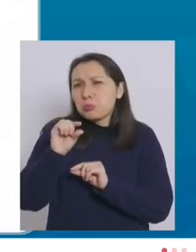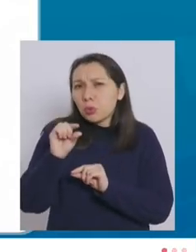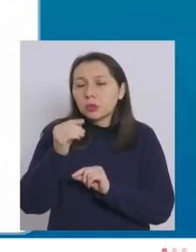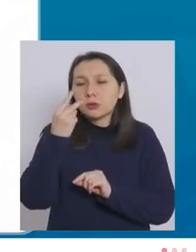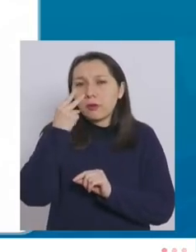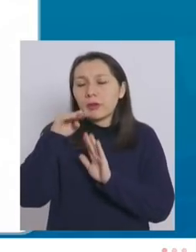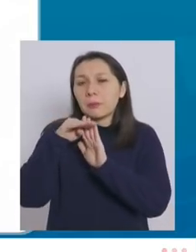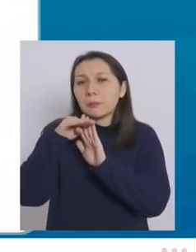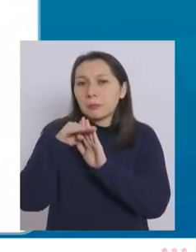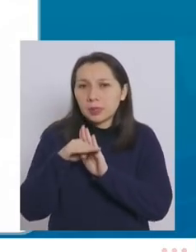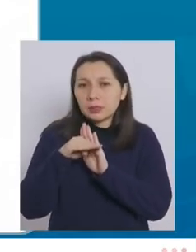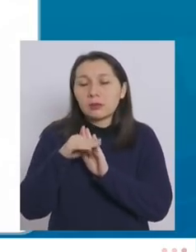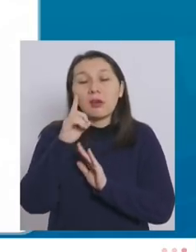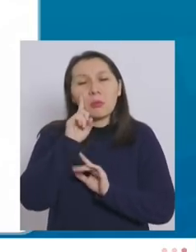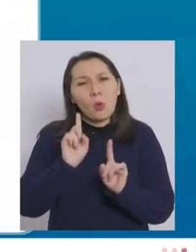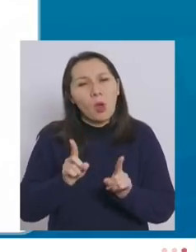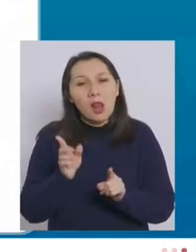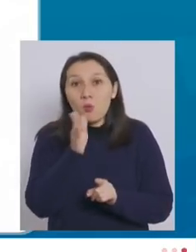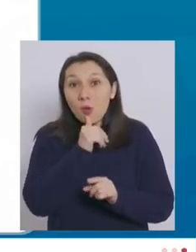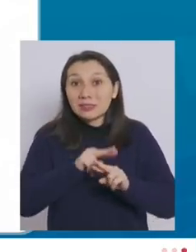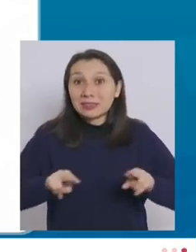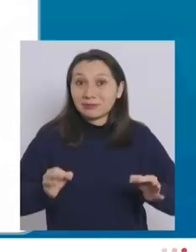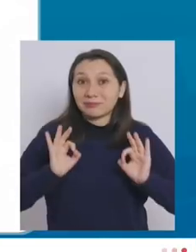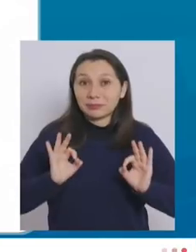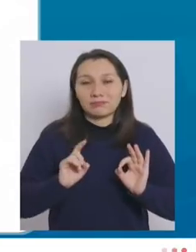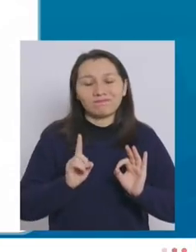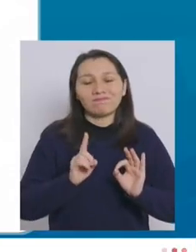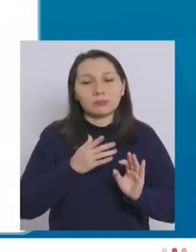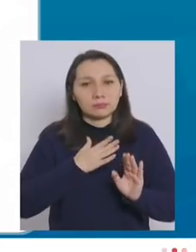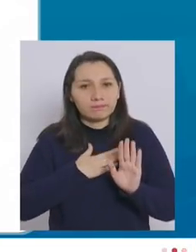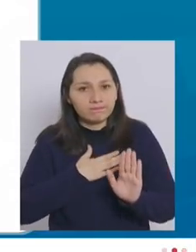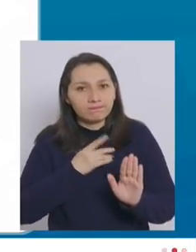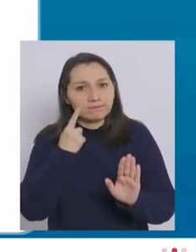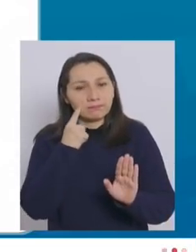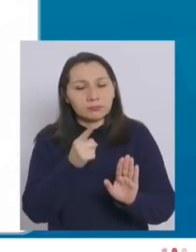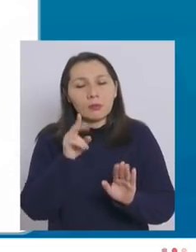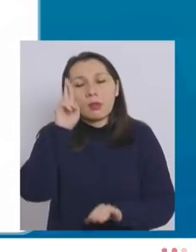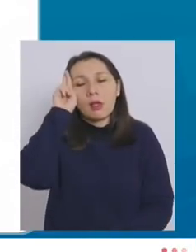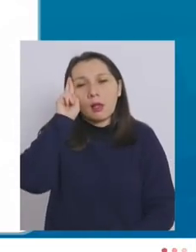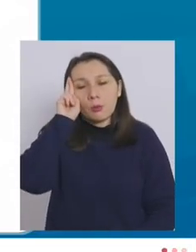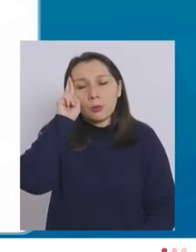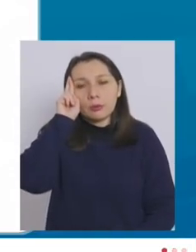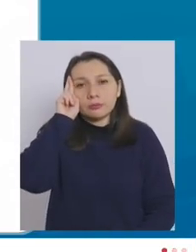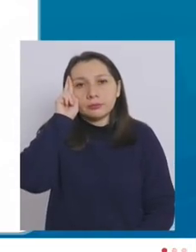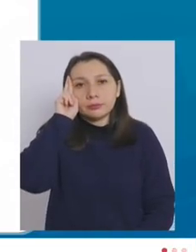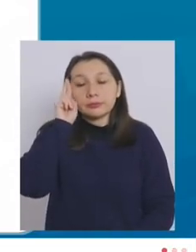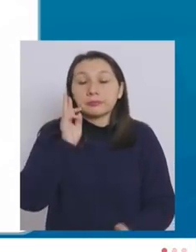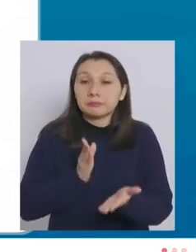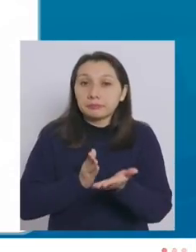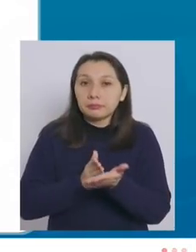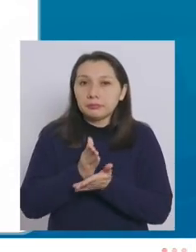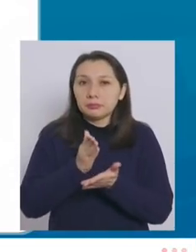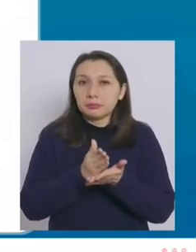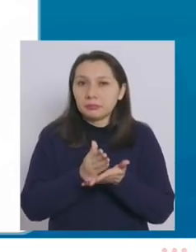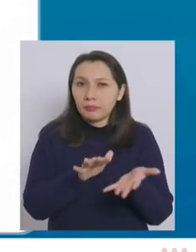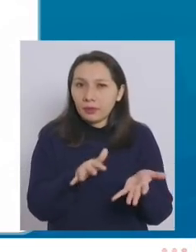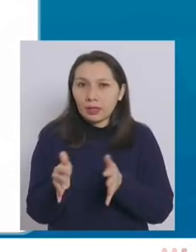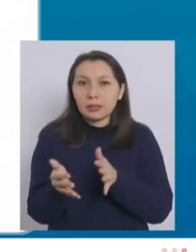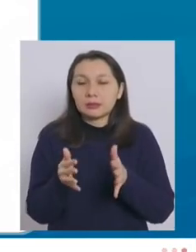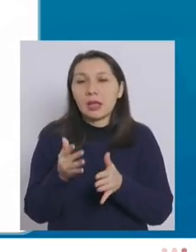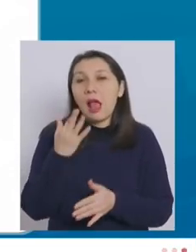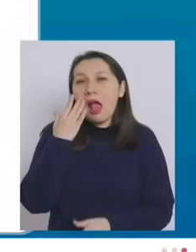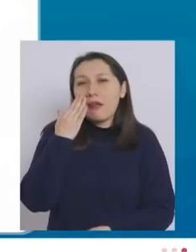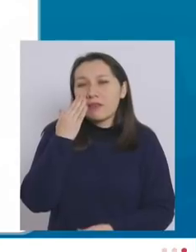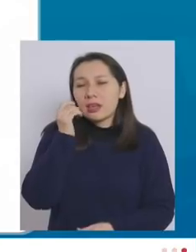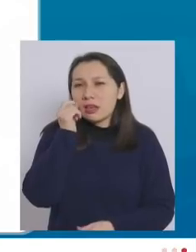disminución, pero todavía no nos deja tranquilos. Hay que recordar que a comienzos de